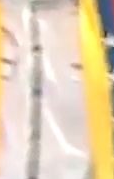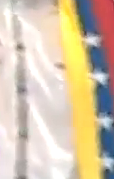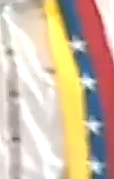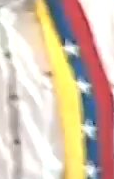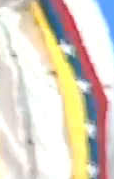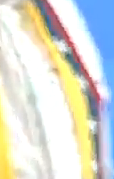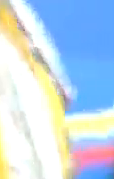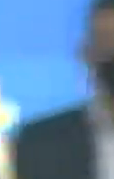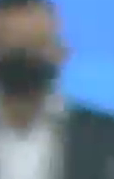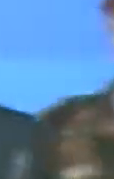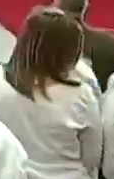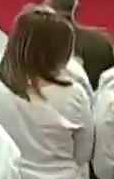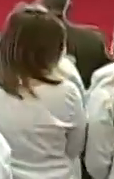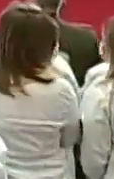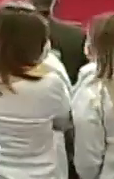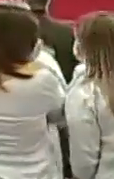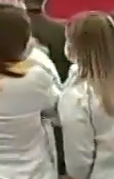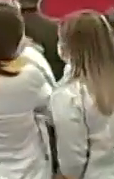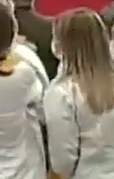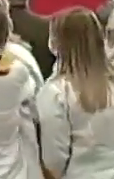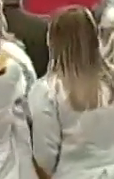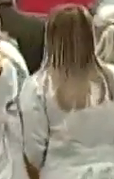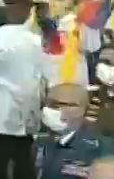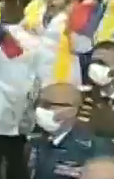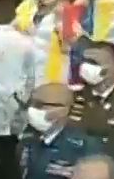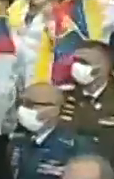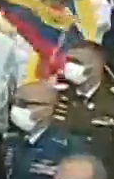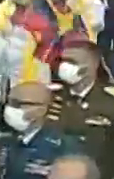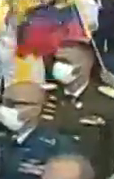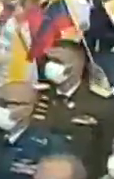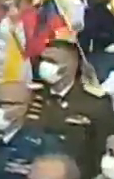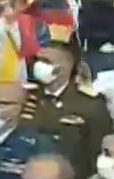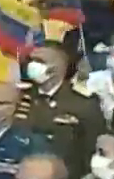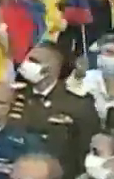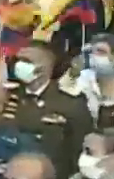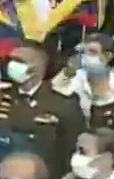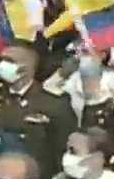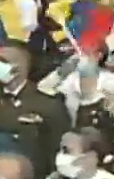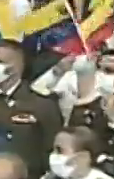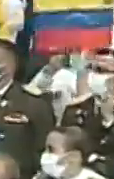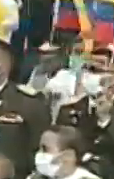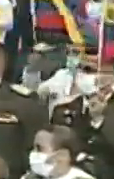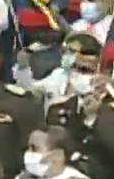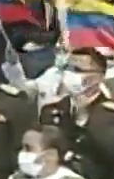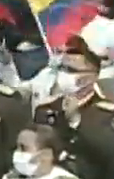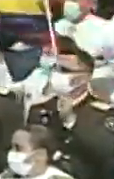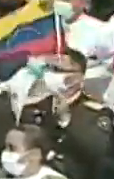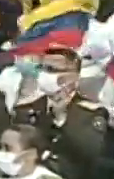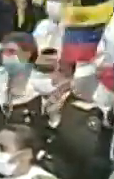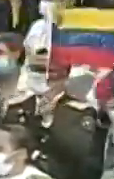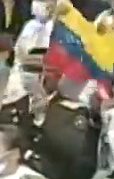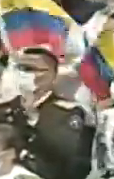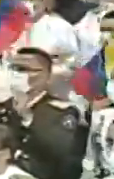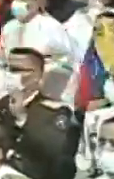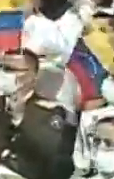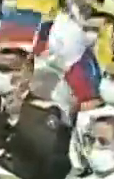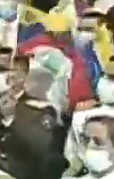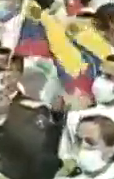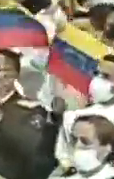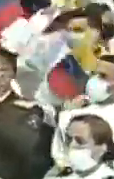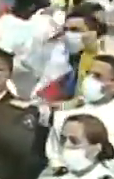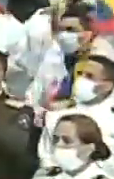se respondió de manera eficiente, de manera eficaz. Mantuvimos los niveles más bajos del mundo de morbilidad,